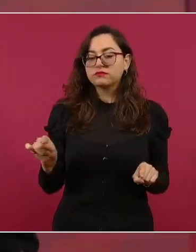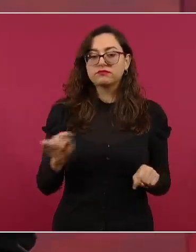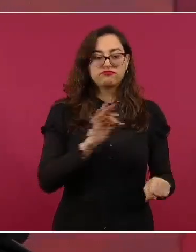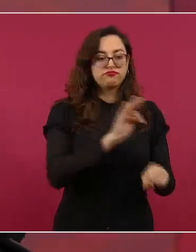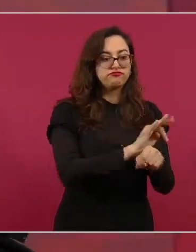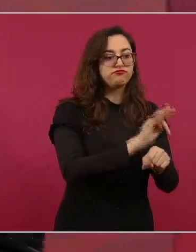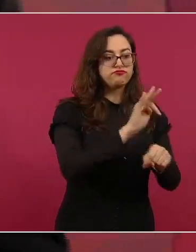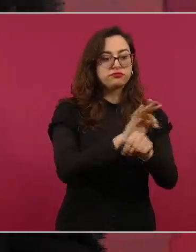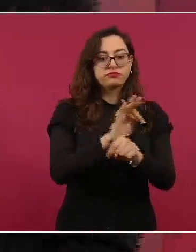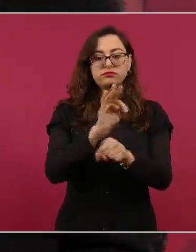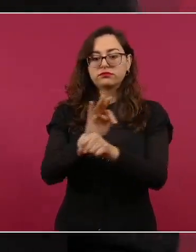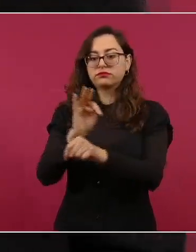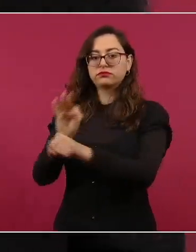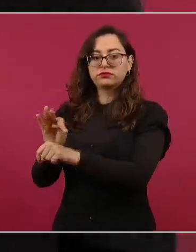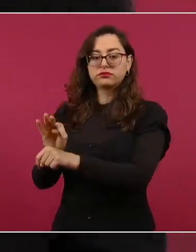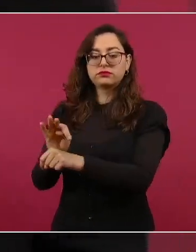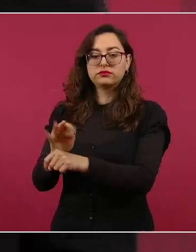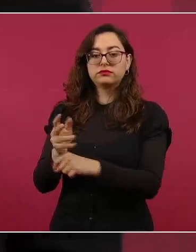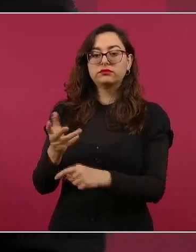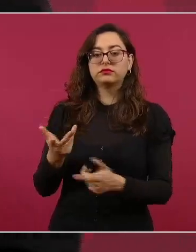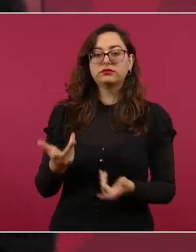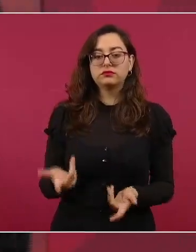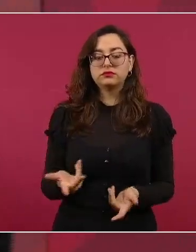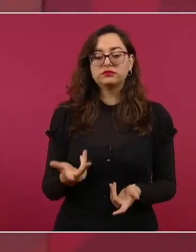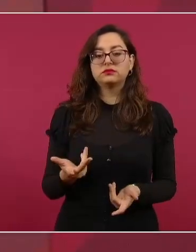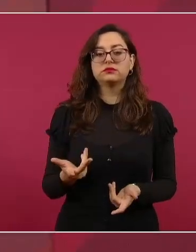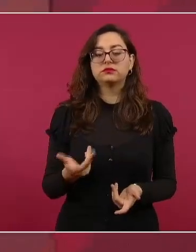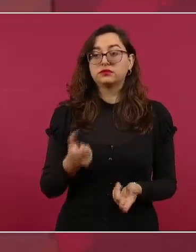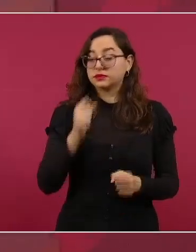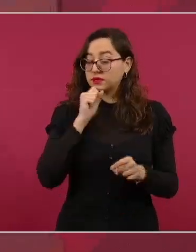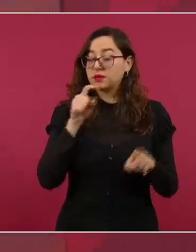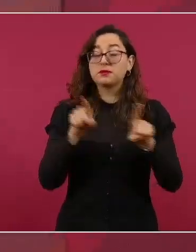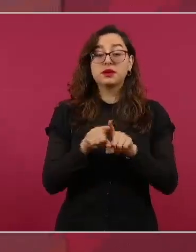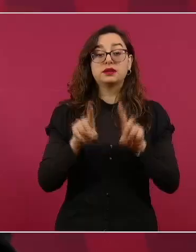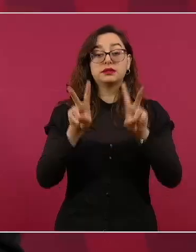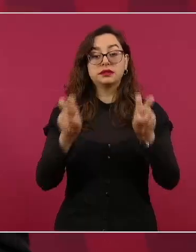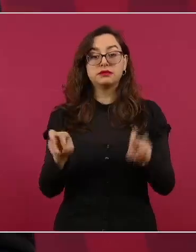la lucha contra el racismo,